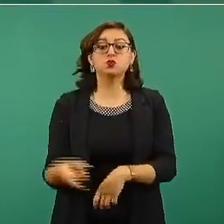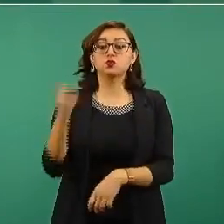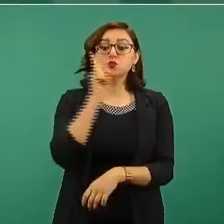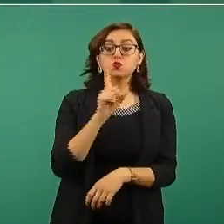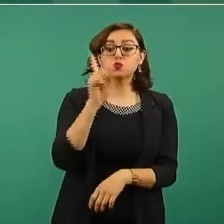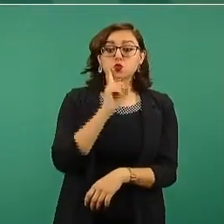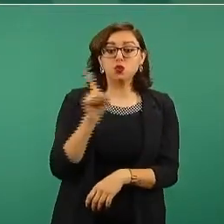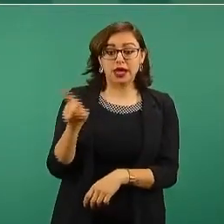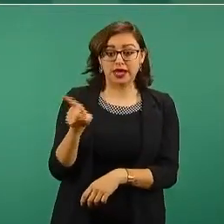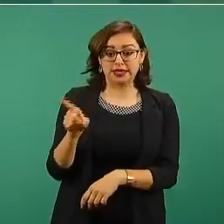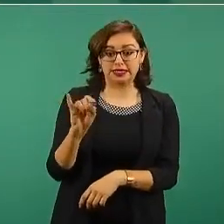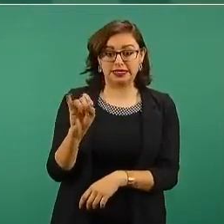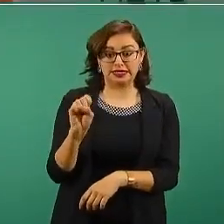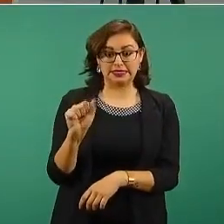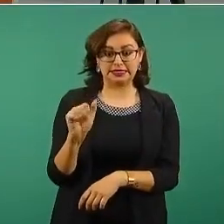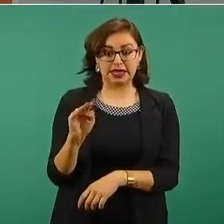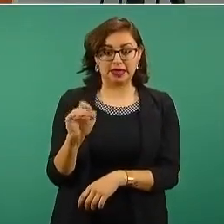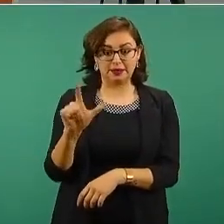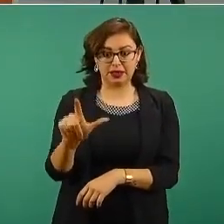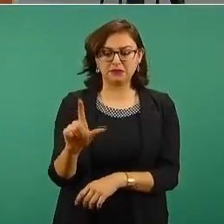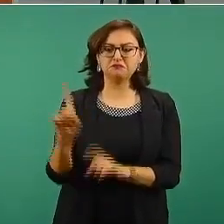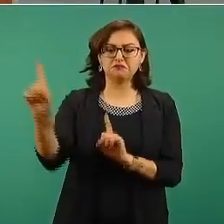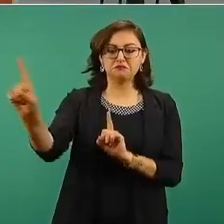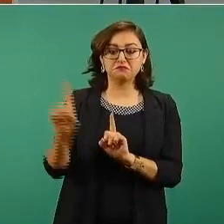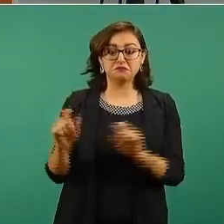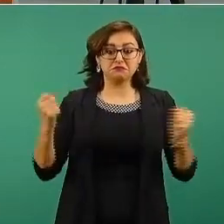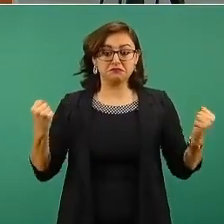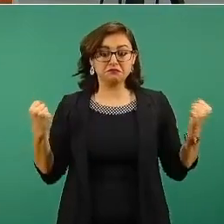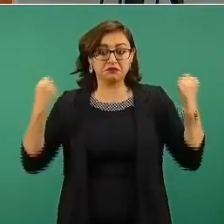sí, pero era nada más el abrigo.